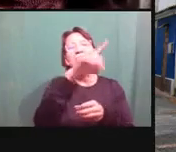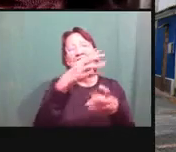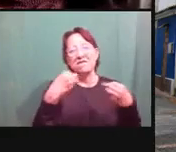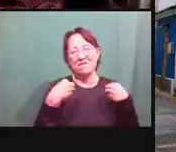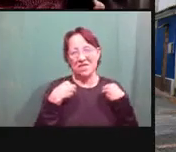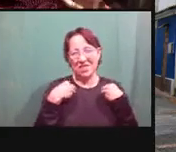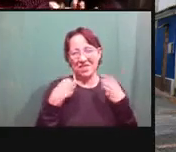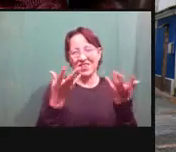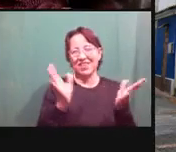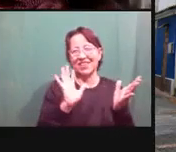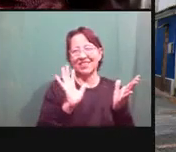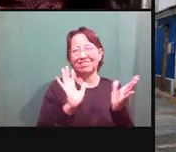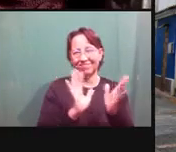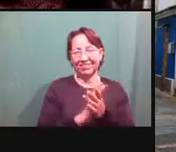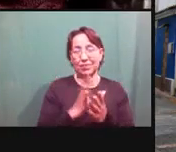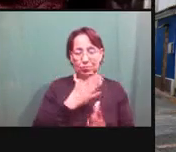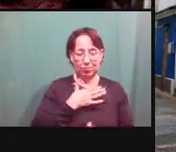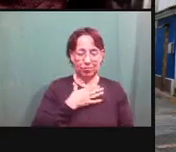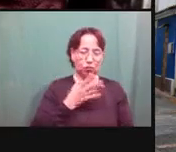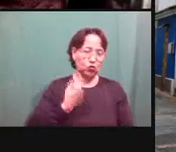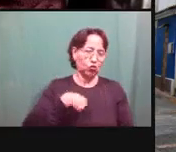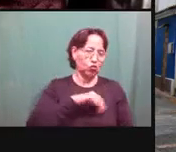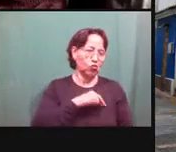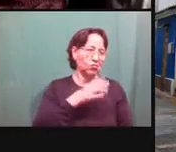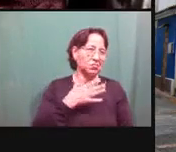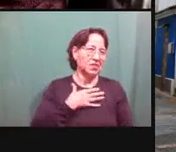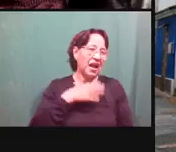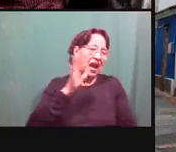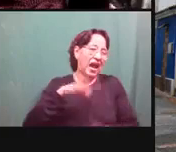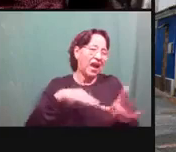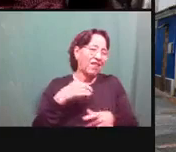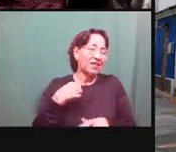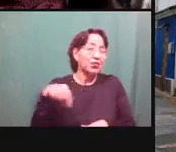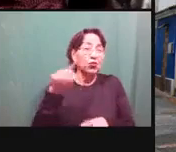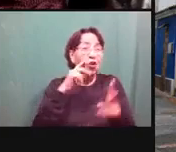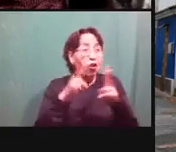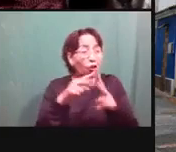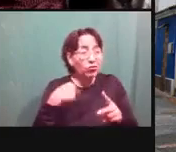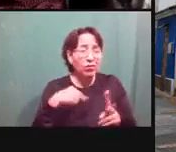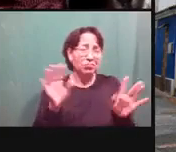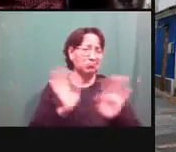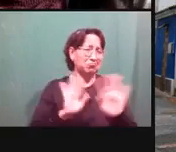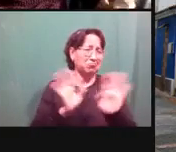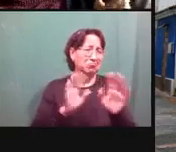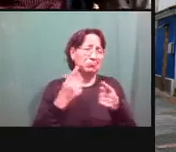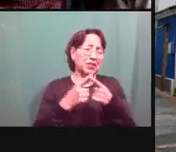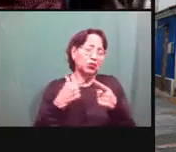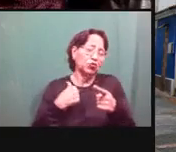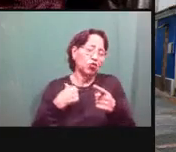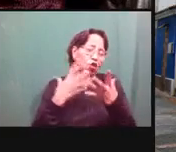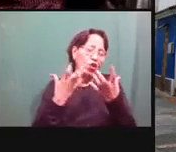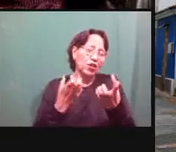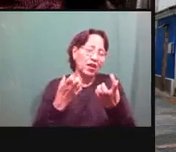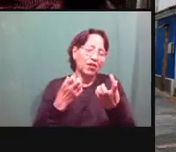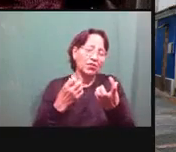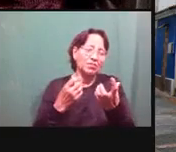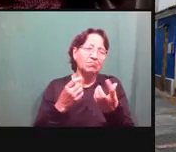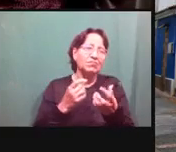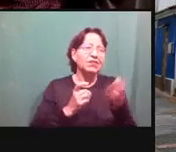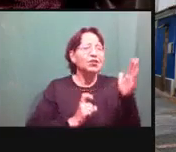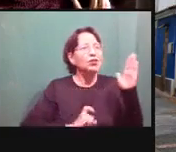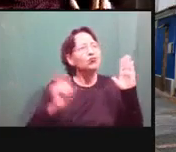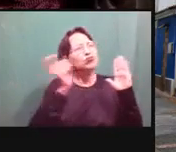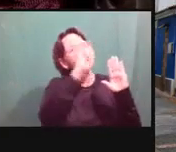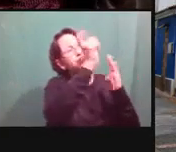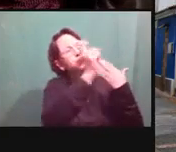calles. Nosotros mismos somos personas a veces anónimas que buscamos a través del graffiti resaltar y